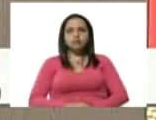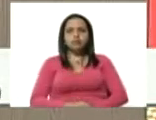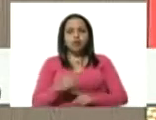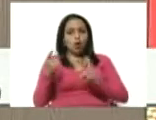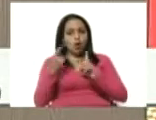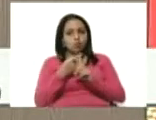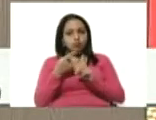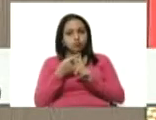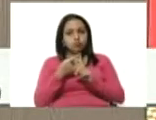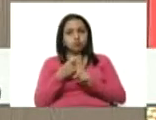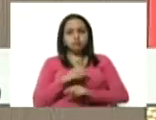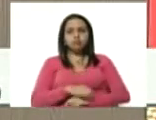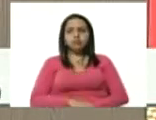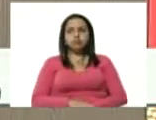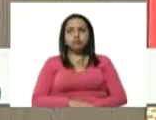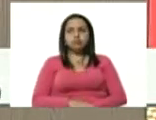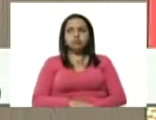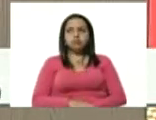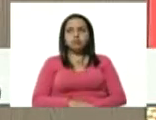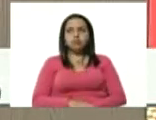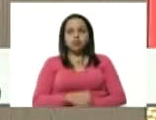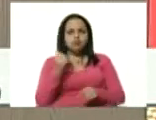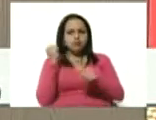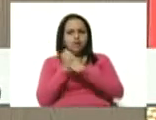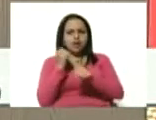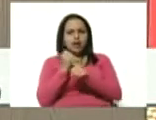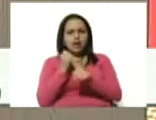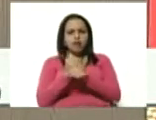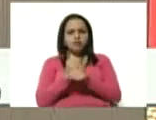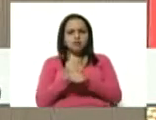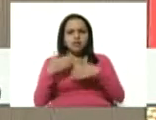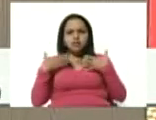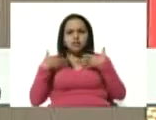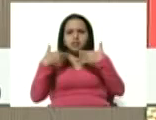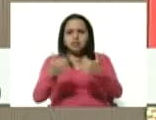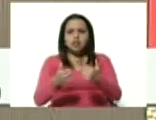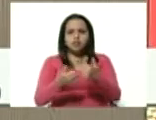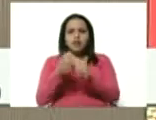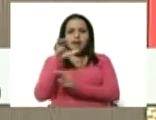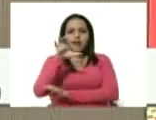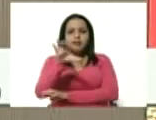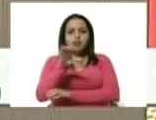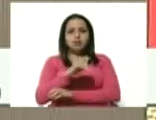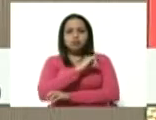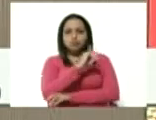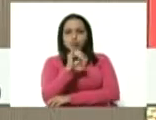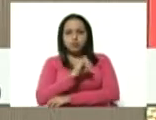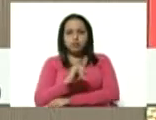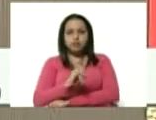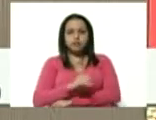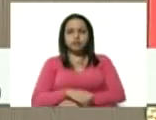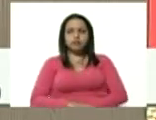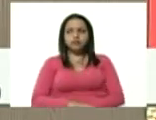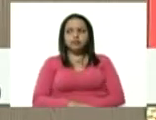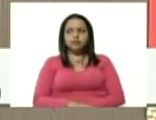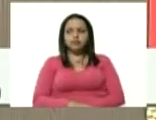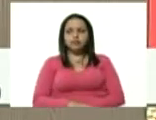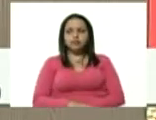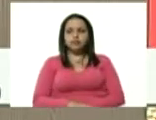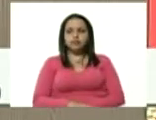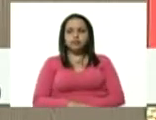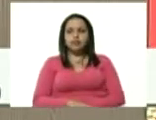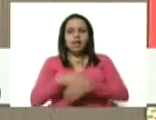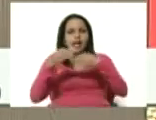ellos, un trabajador de la salud en el estado Zulia. Bueno,